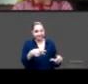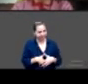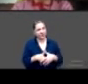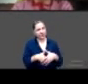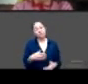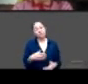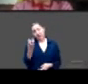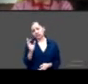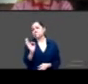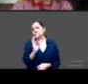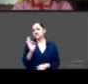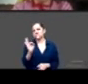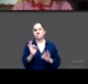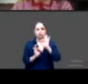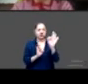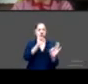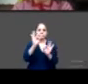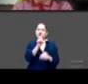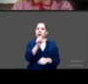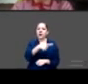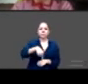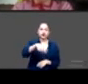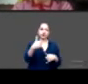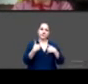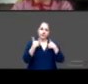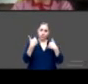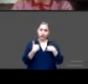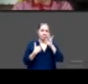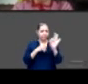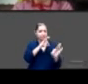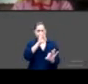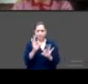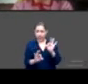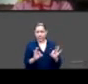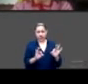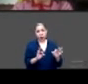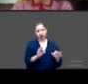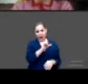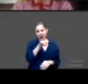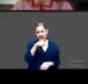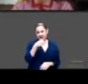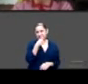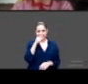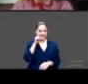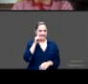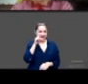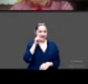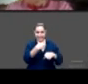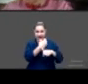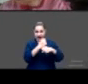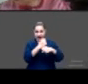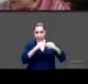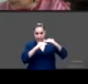altas tasas existentes de embarazos en niñas menores de 15 años habrá que agregar ahora